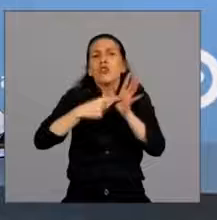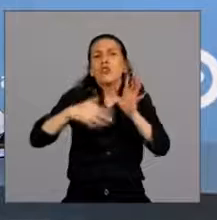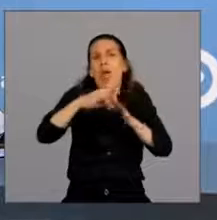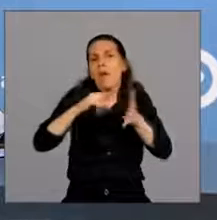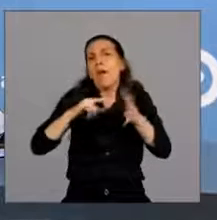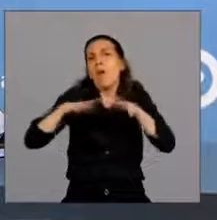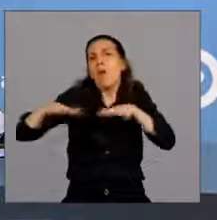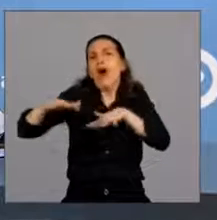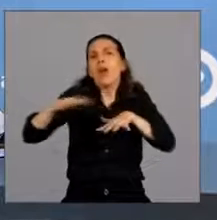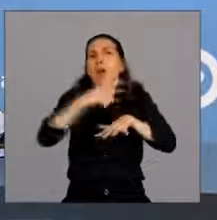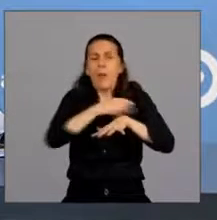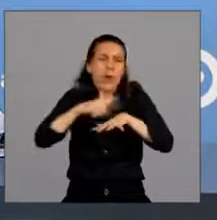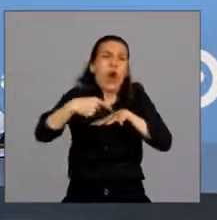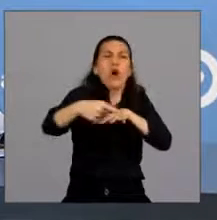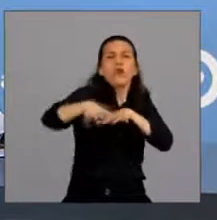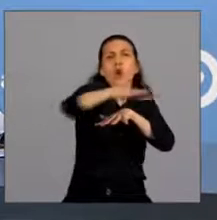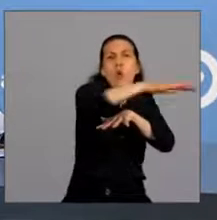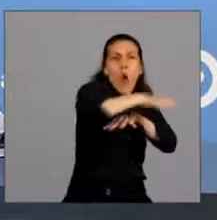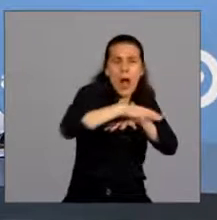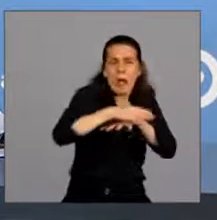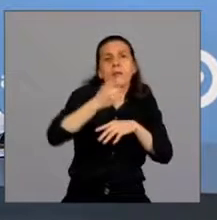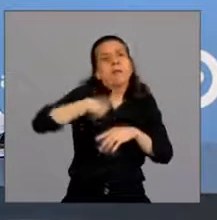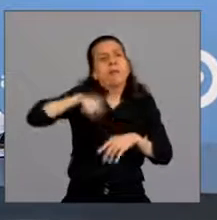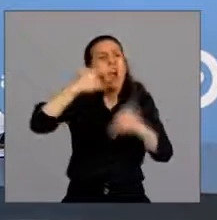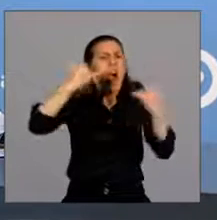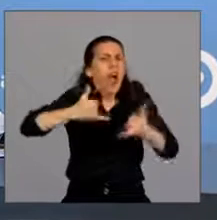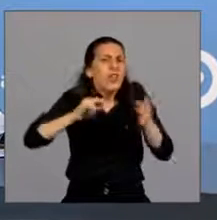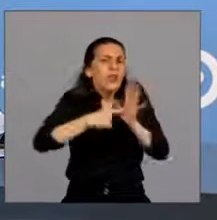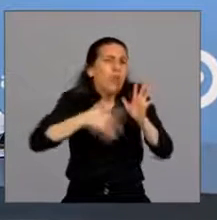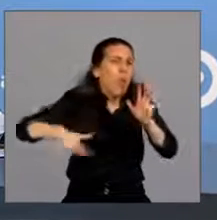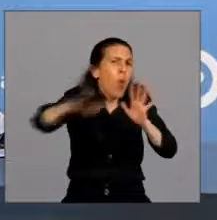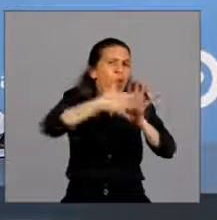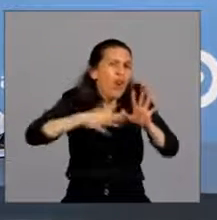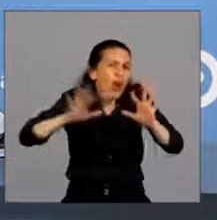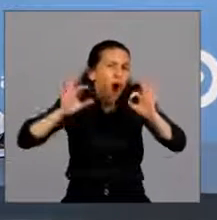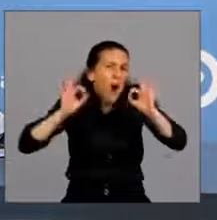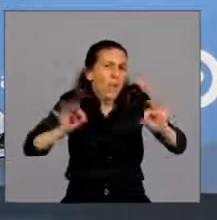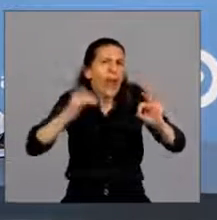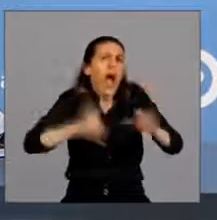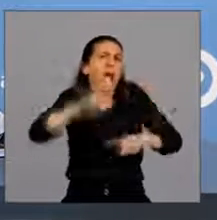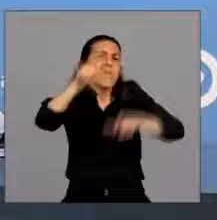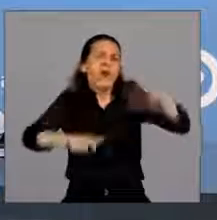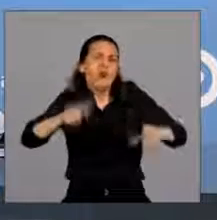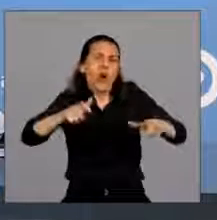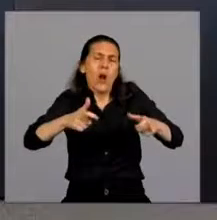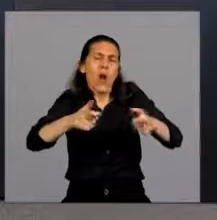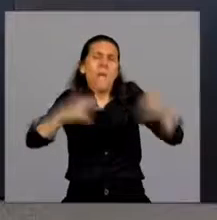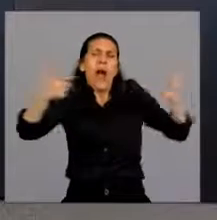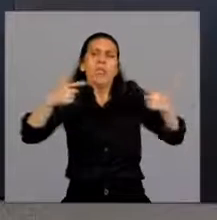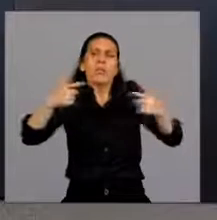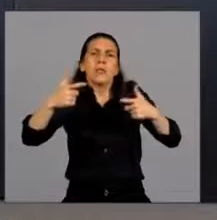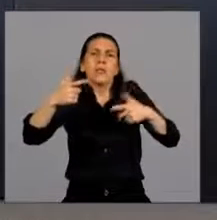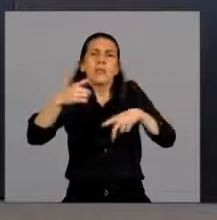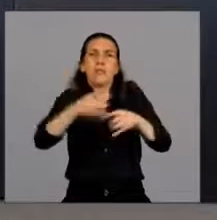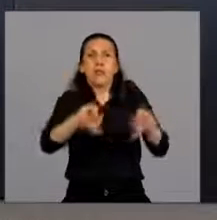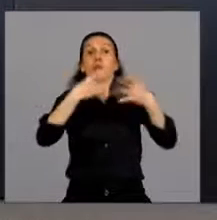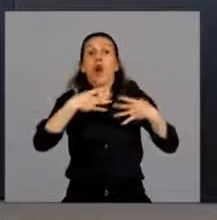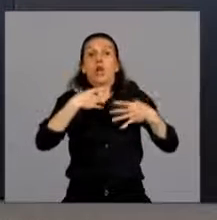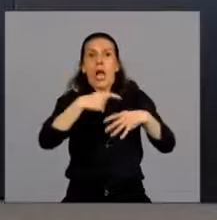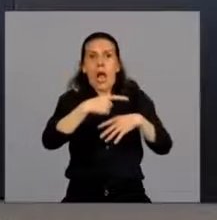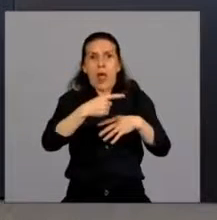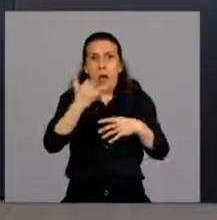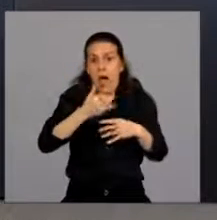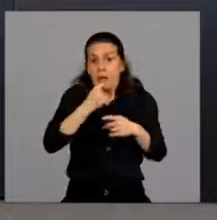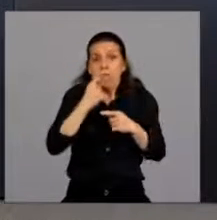importante, nosotros tenemos casos en toda la ciudad. Ha habido aumento de casos, digo, para mantener la misma cantidad diaria,